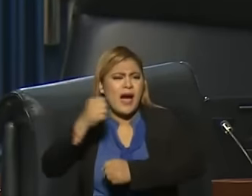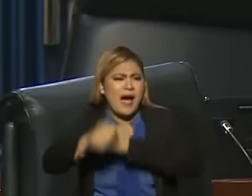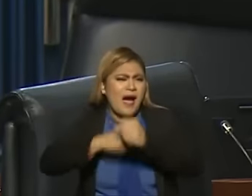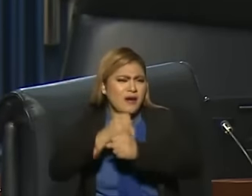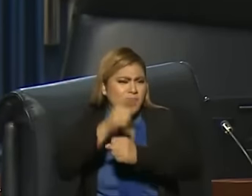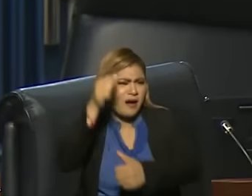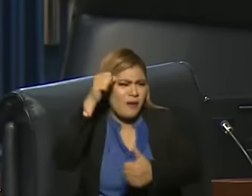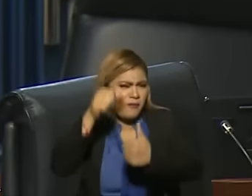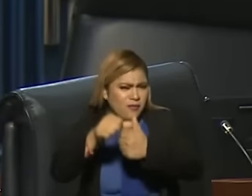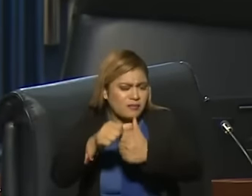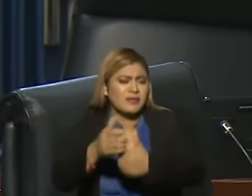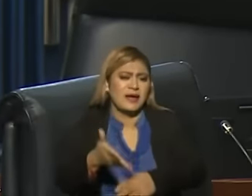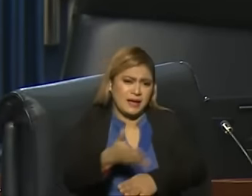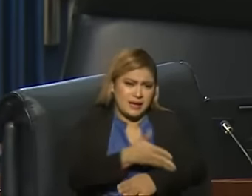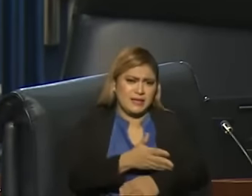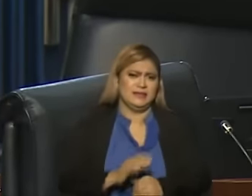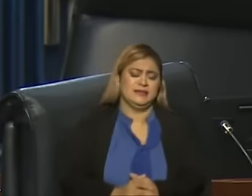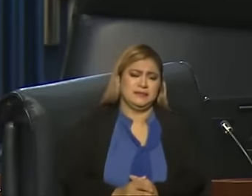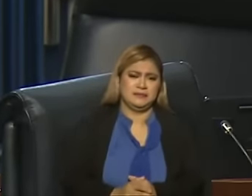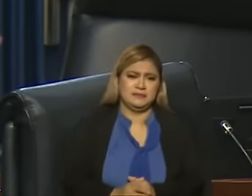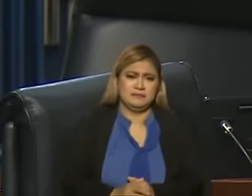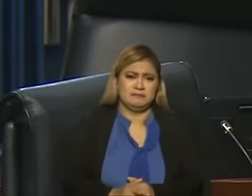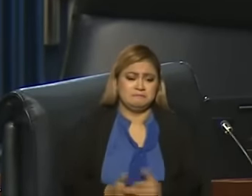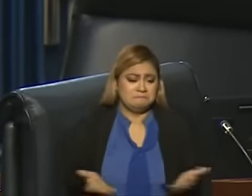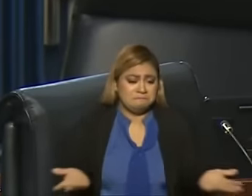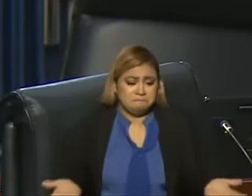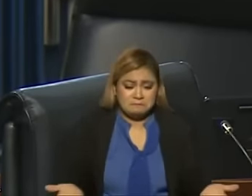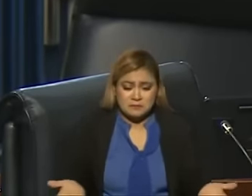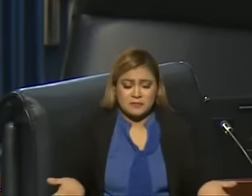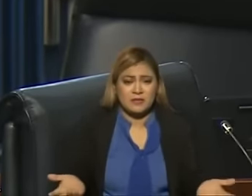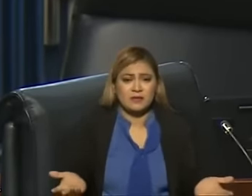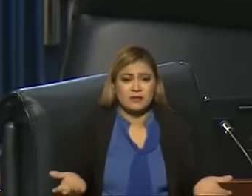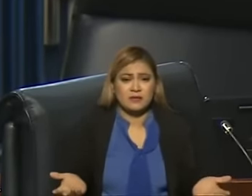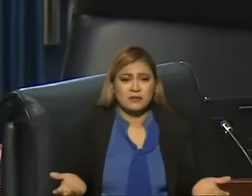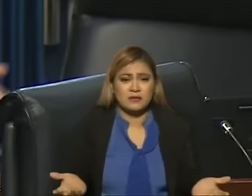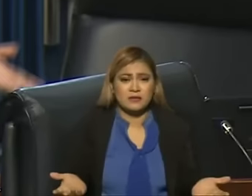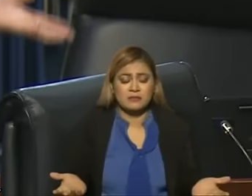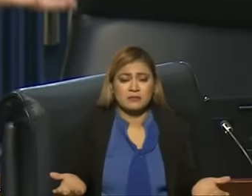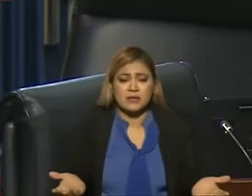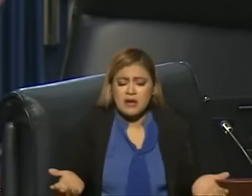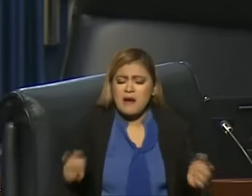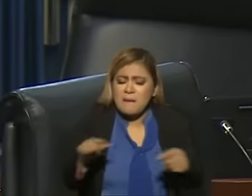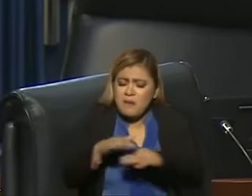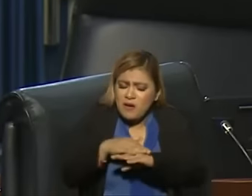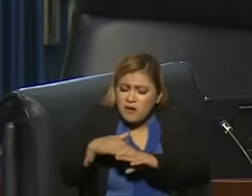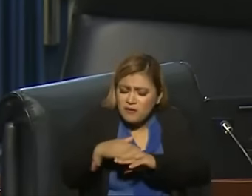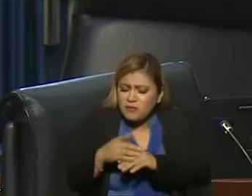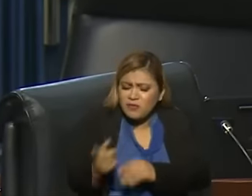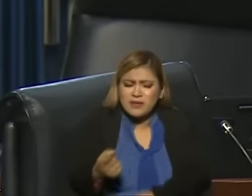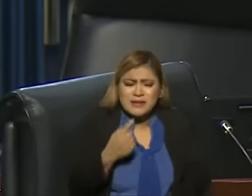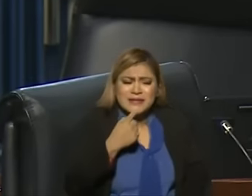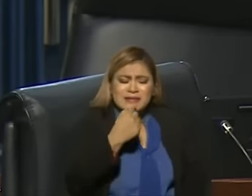Cortizo y que no lo hicieron efectivo, le digamos